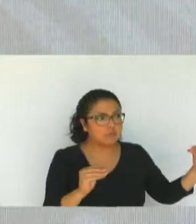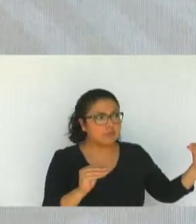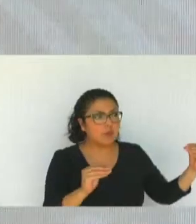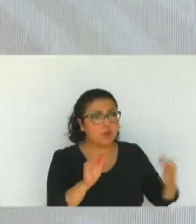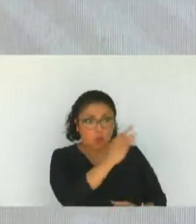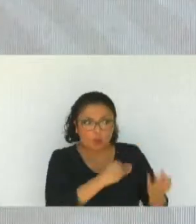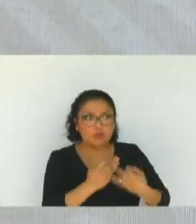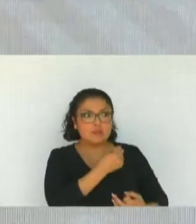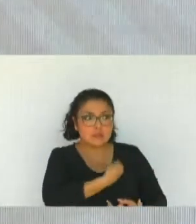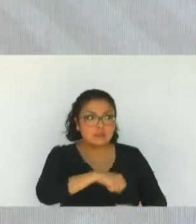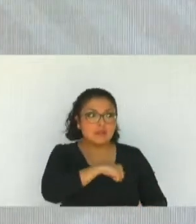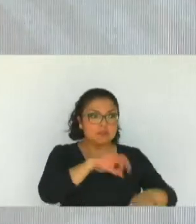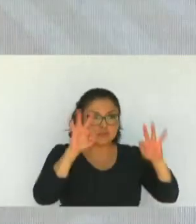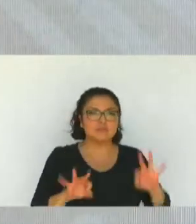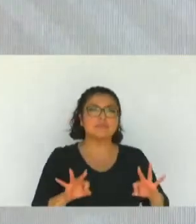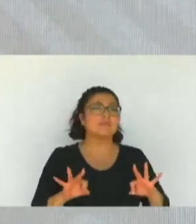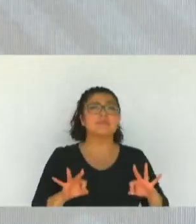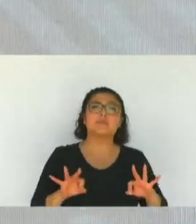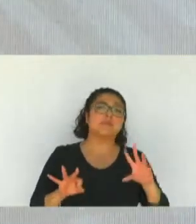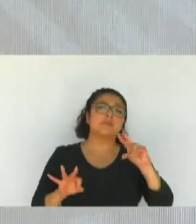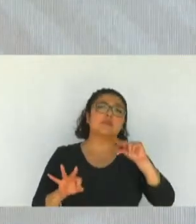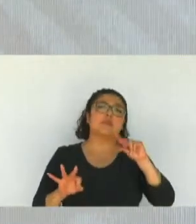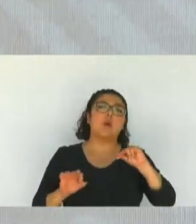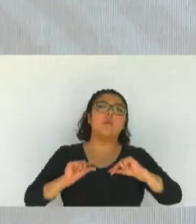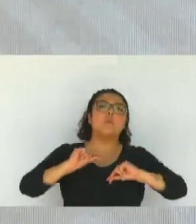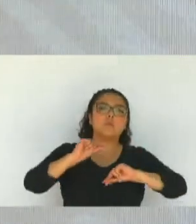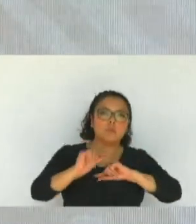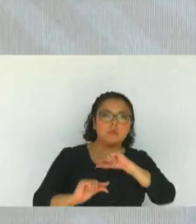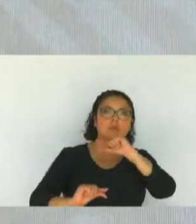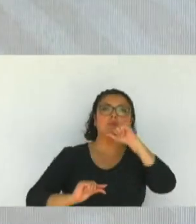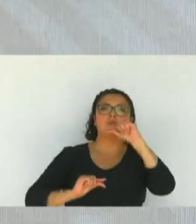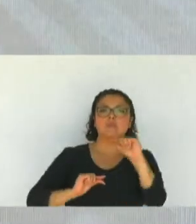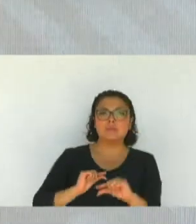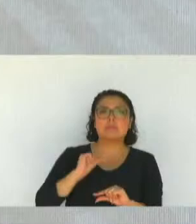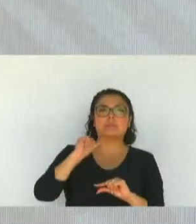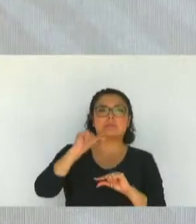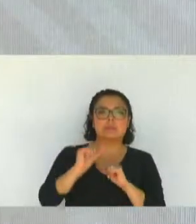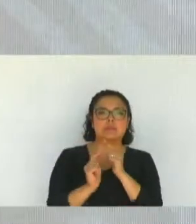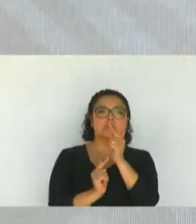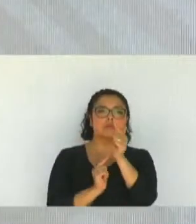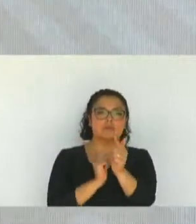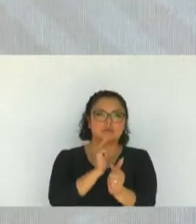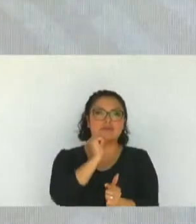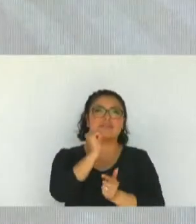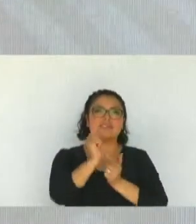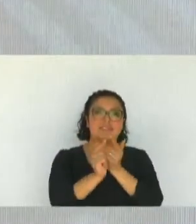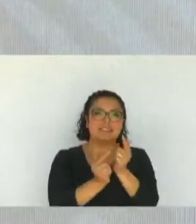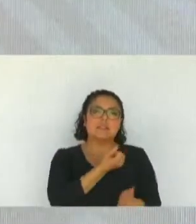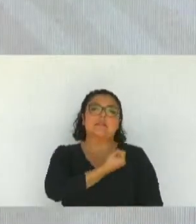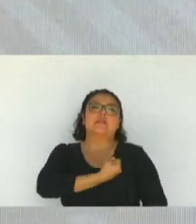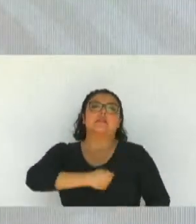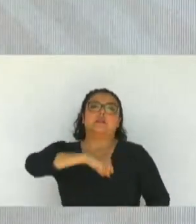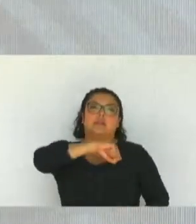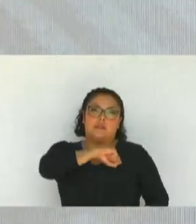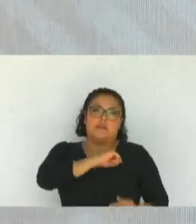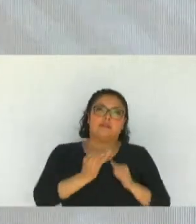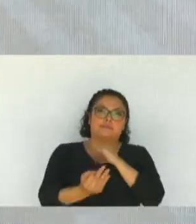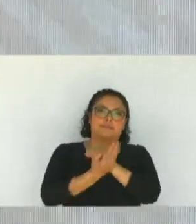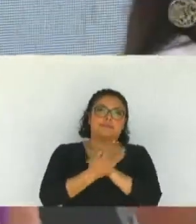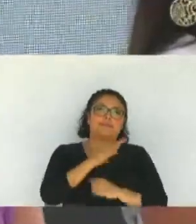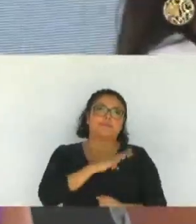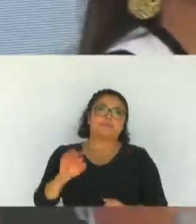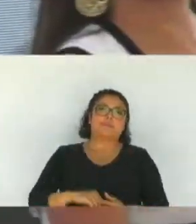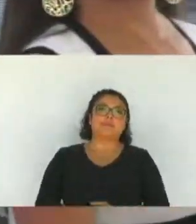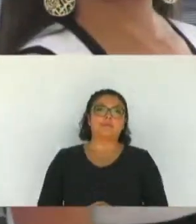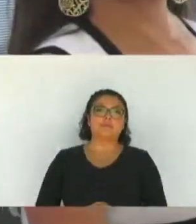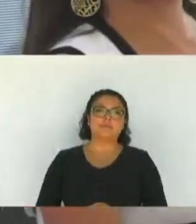Esta se debe de recuperar, debemos de ganarnos, debemos de construir esa salud. Y por eso, esa,